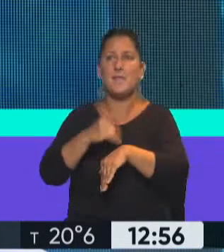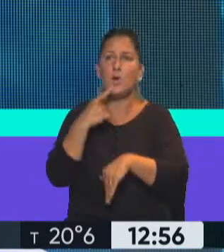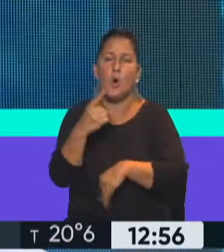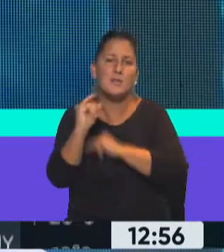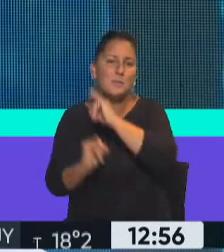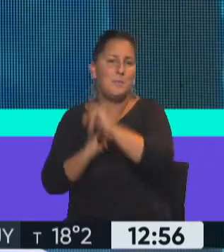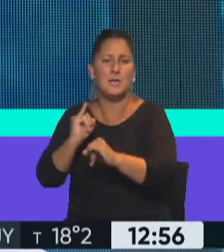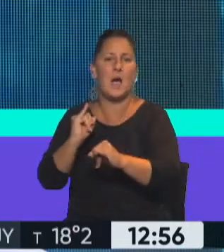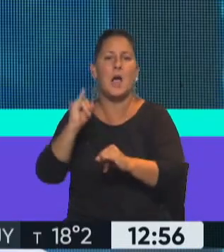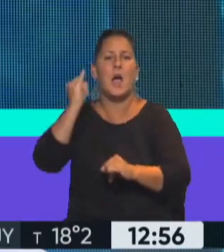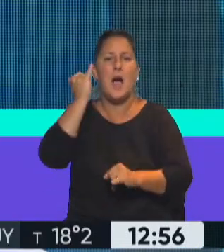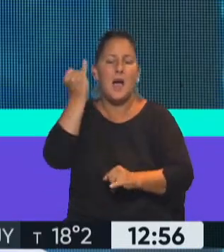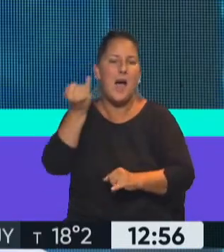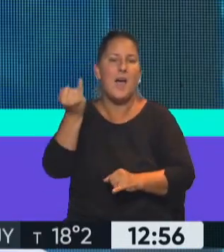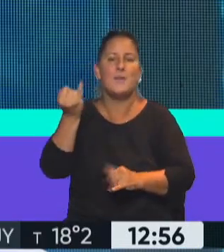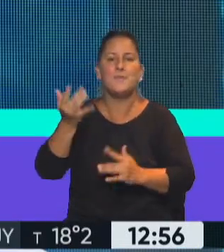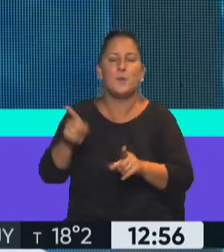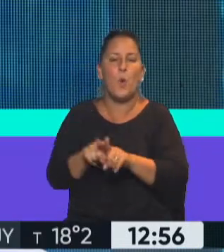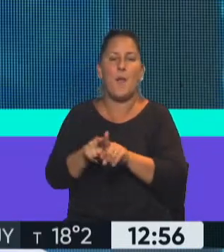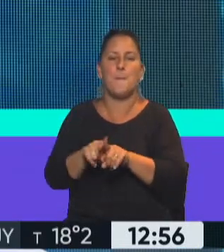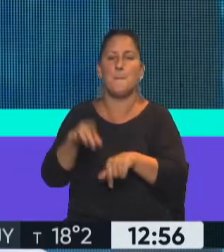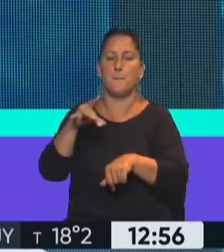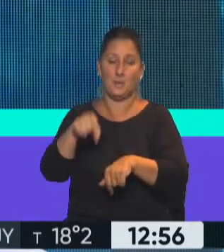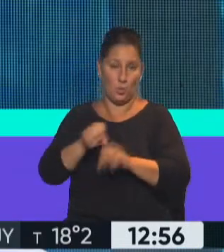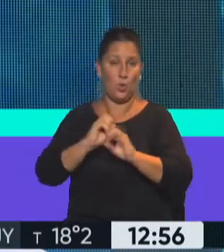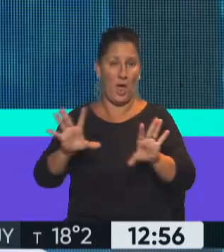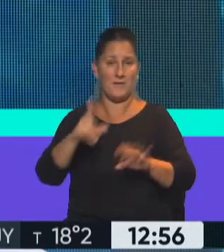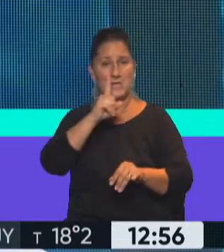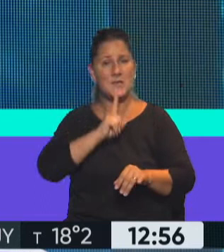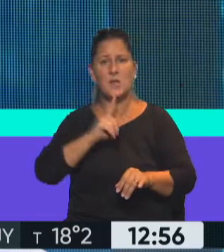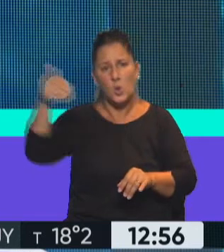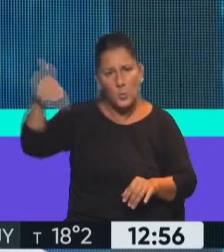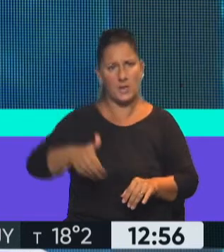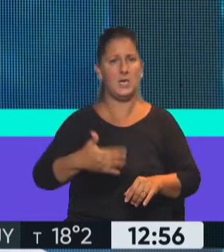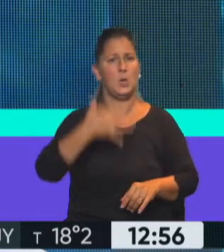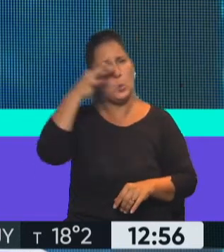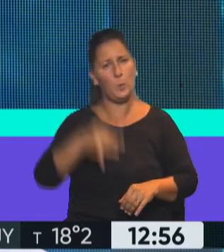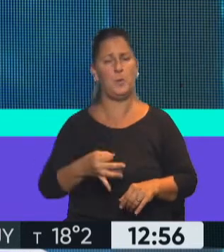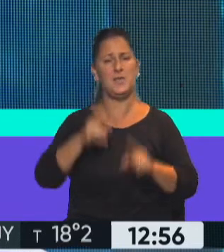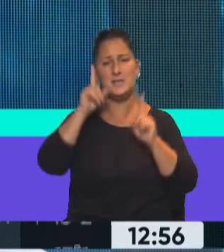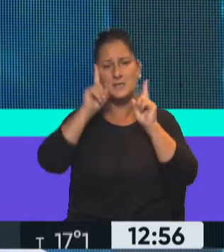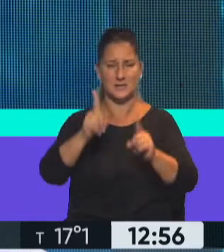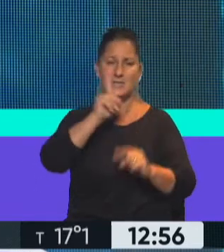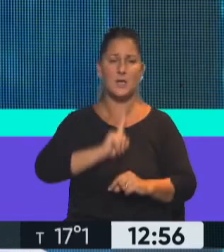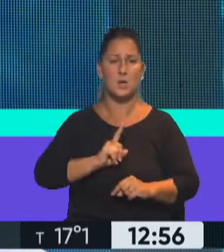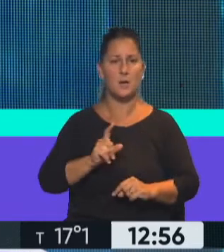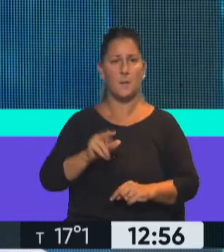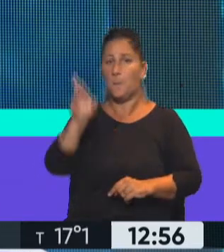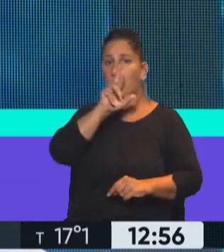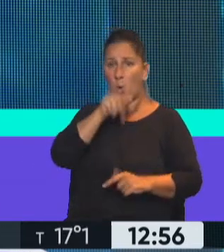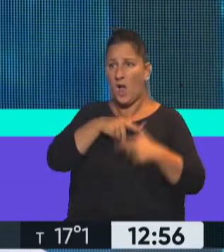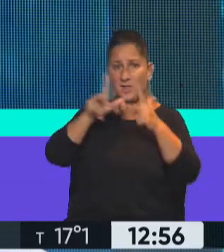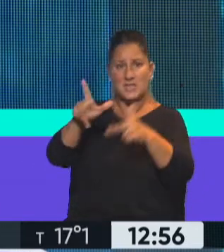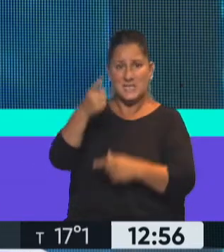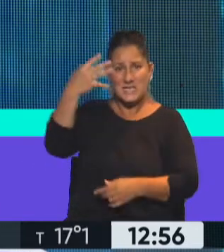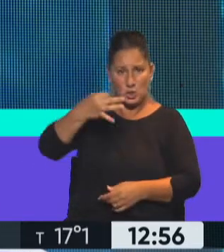acá hay testimonio hacia el médico me dice bueno pero esto es serio porque nos viniste a tener que tomar tan en serio además ya se hace que serio pero no